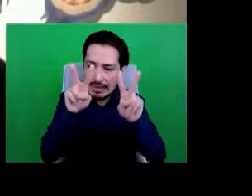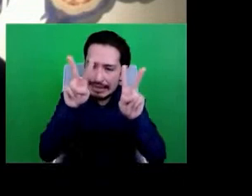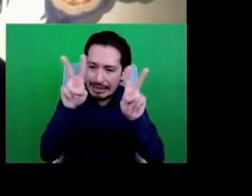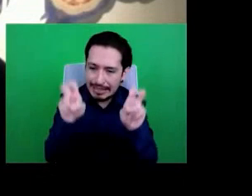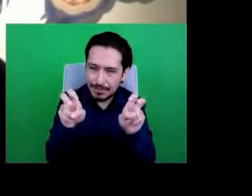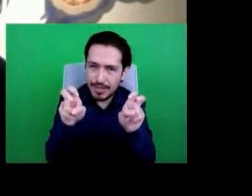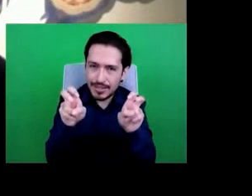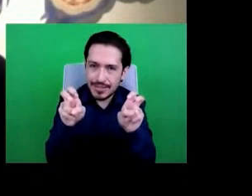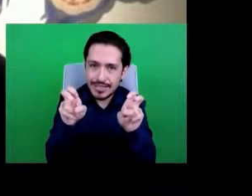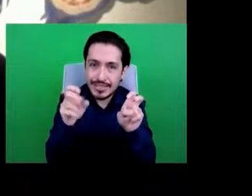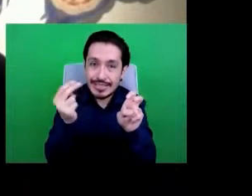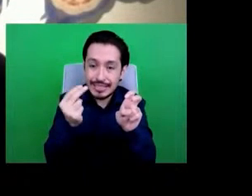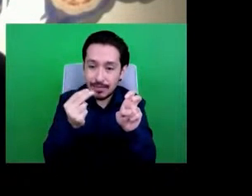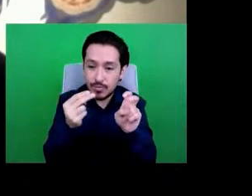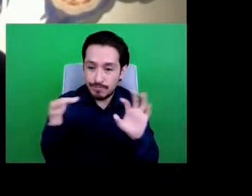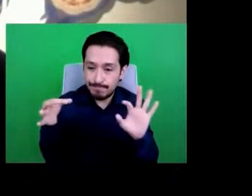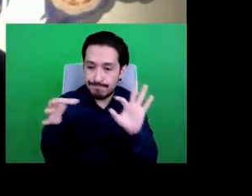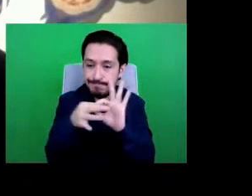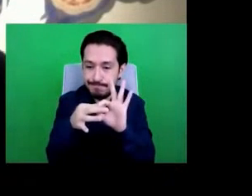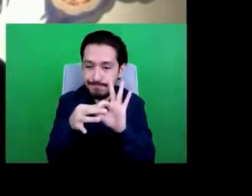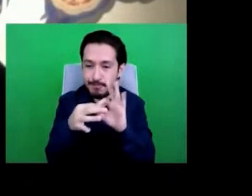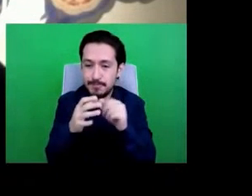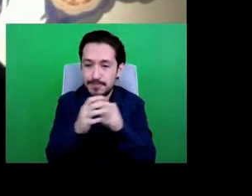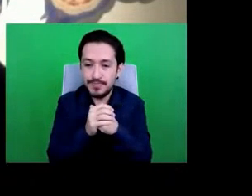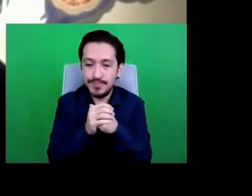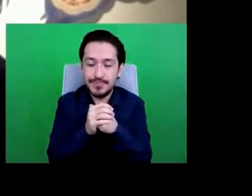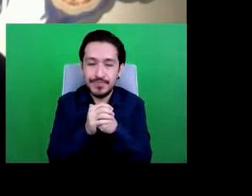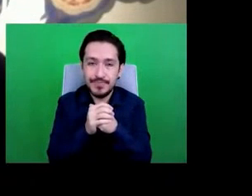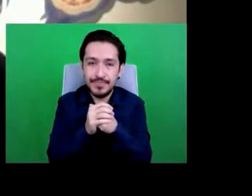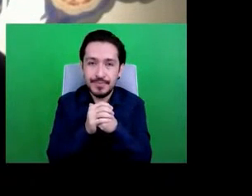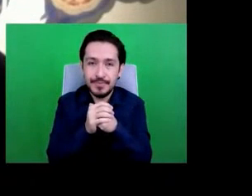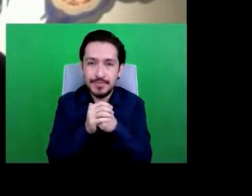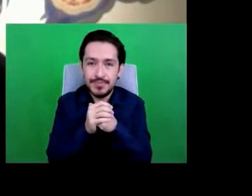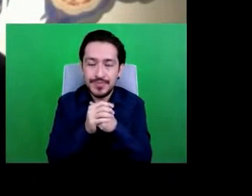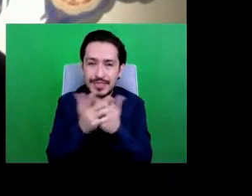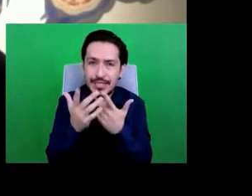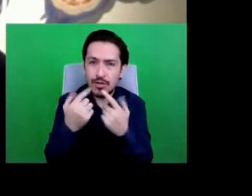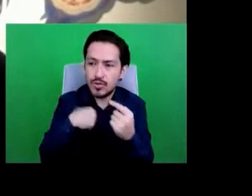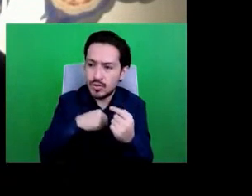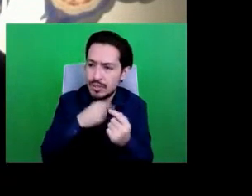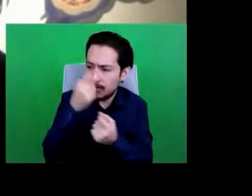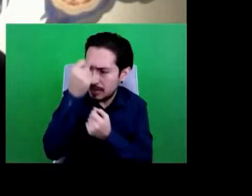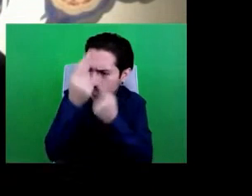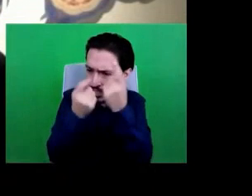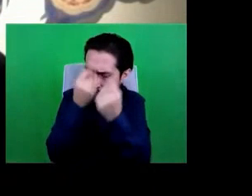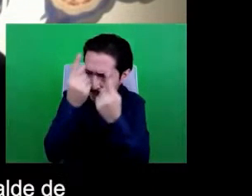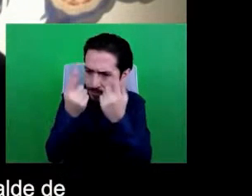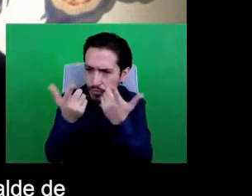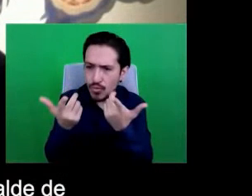holística, interrelacionada. Nosotros tenemos que ser creativos, innovadores y audaces.